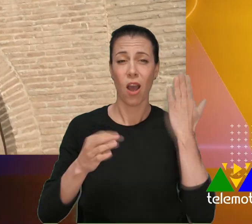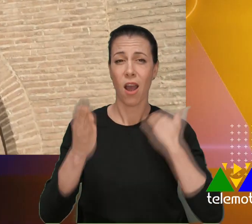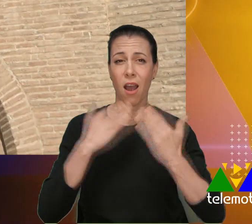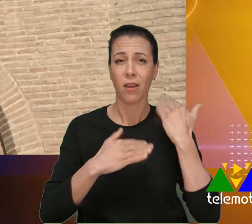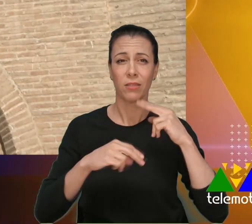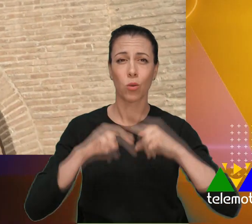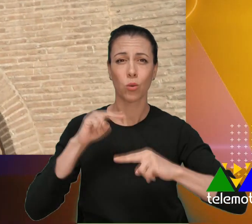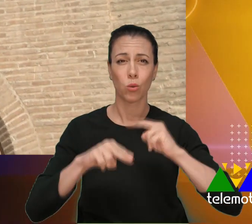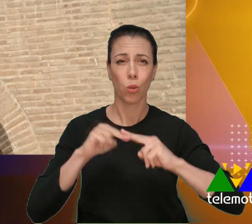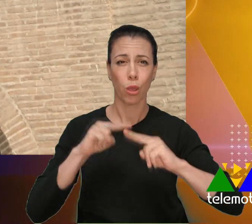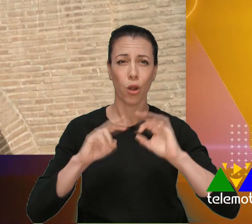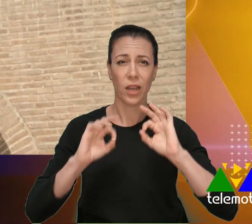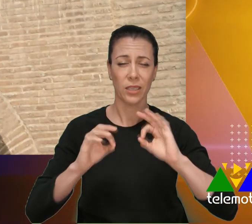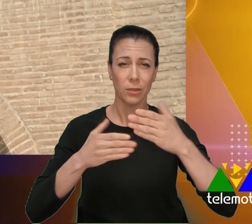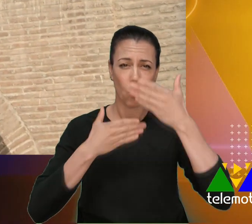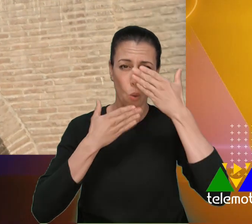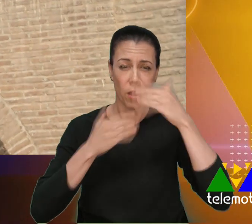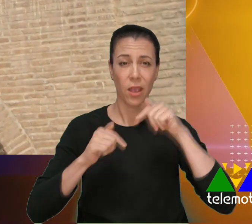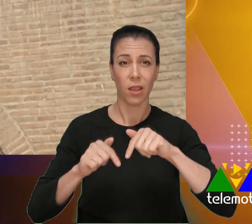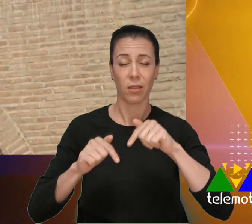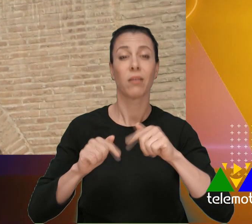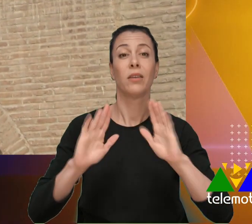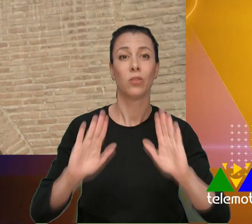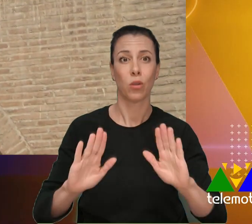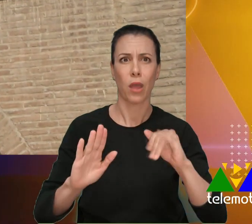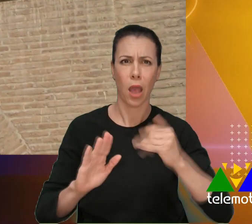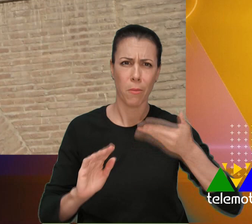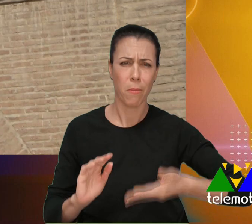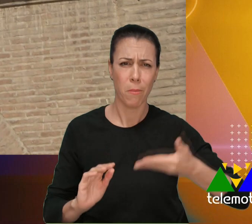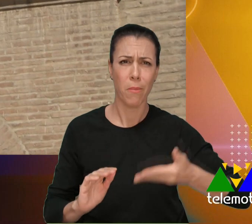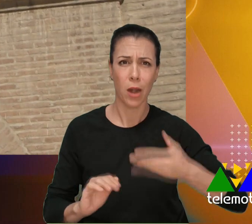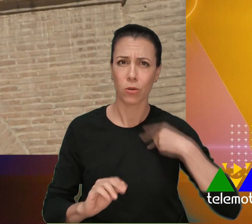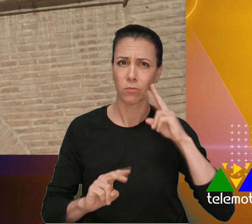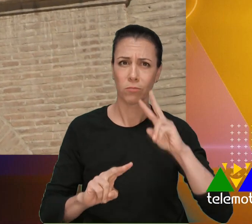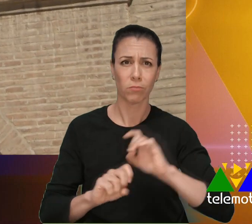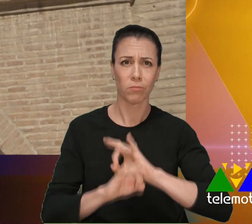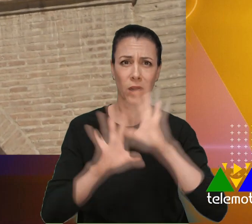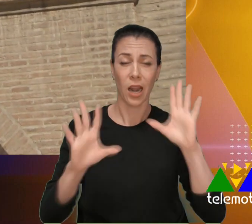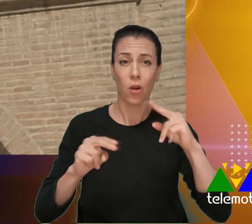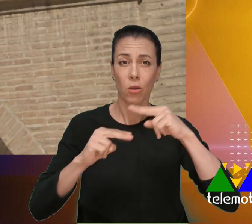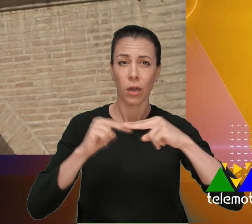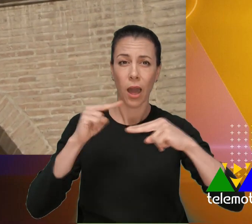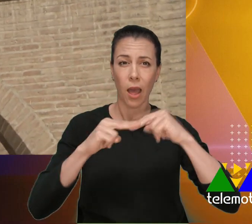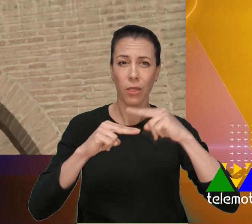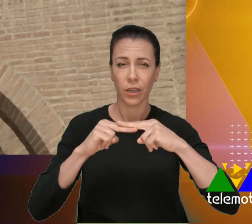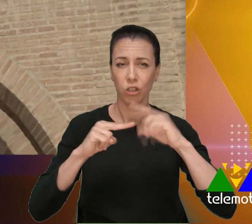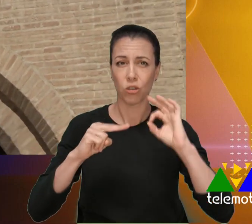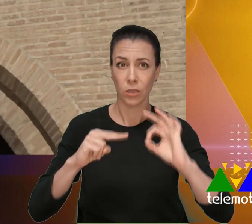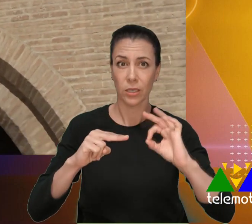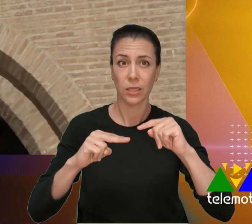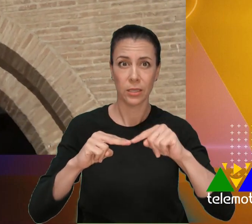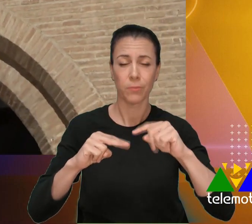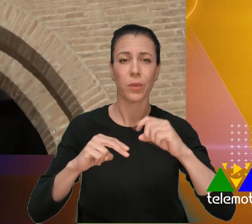de esta época, y tiene un gran valor. Esta edificación se ve claramente de ladrillo visto, es